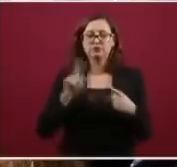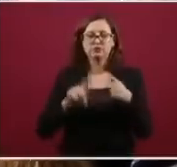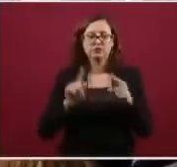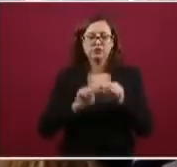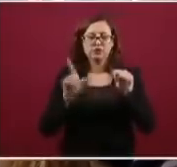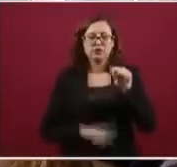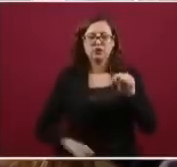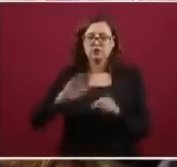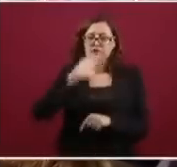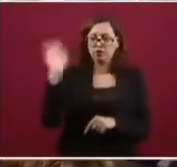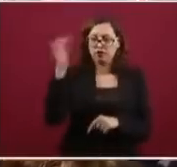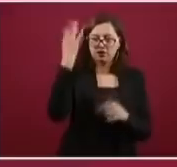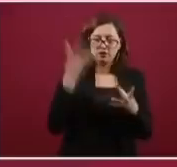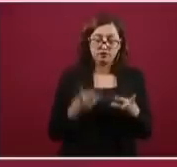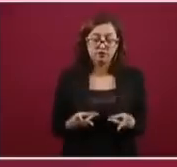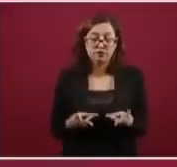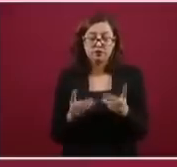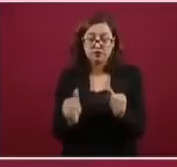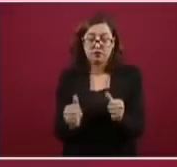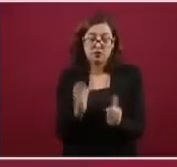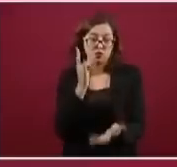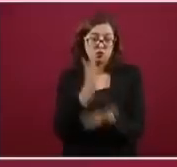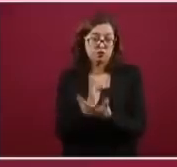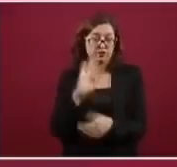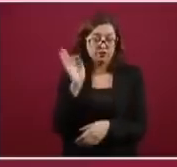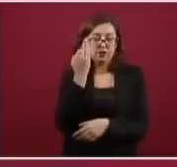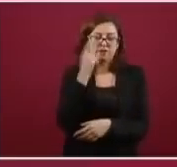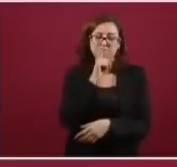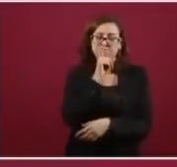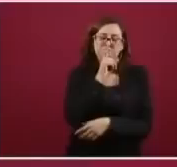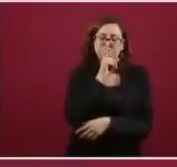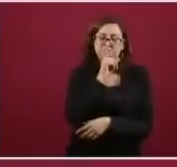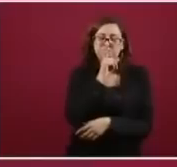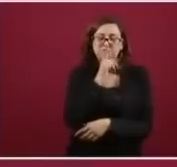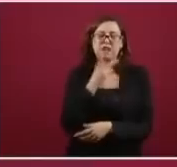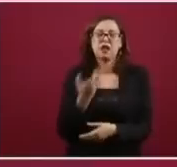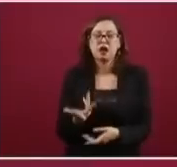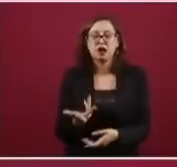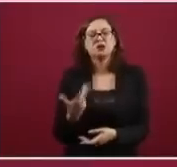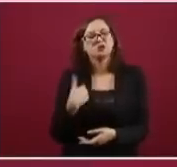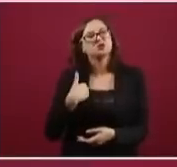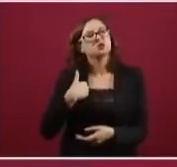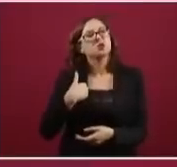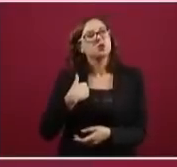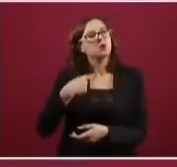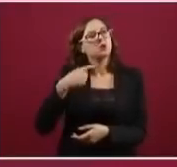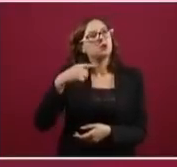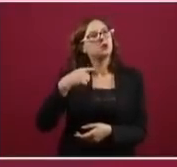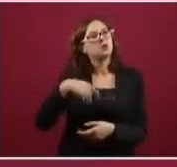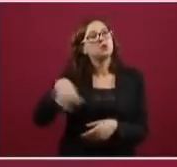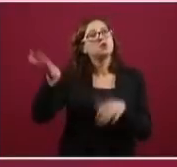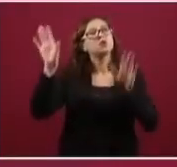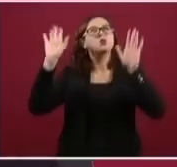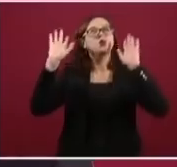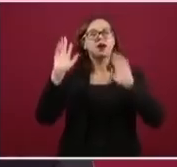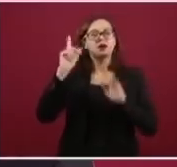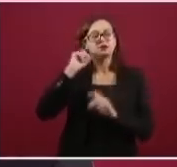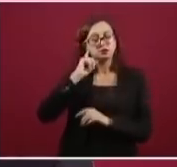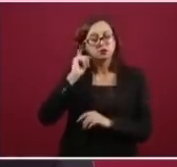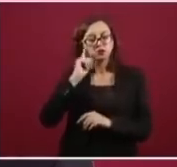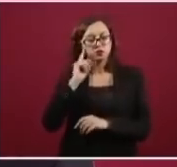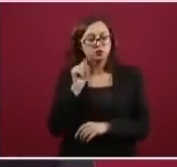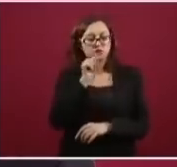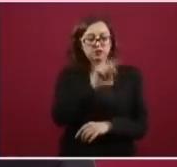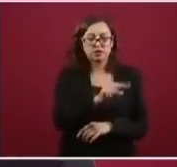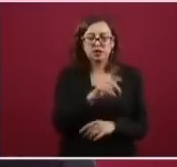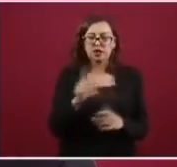no es un gasto en abstracto alguna vez escuché yo a un economista decir que el presupuesto sigue la